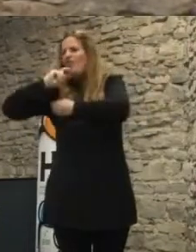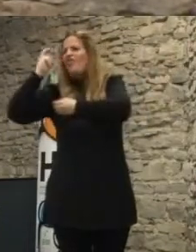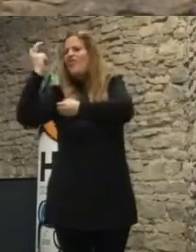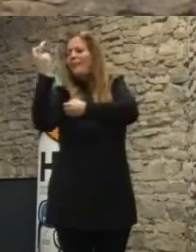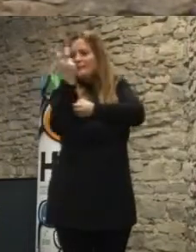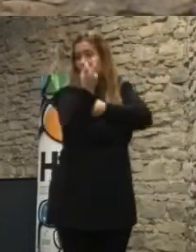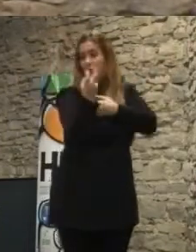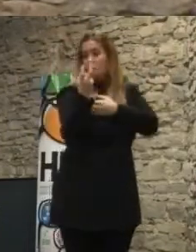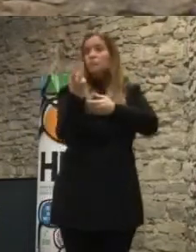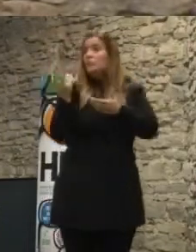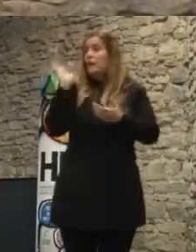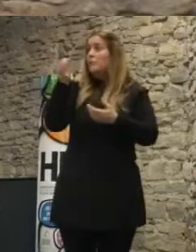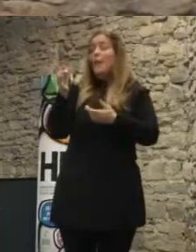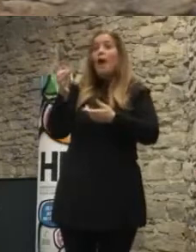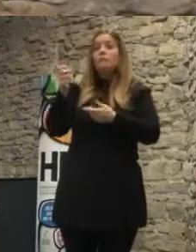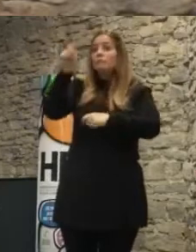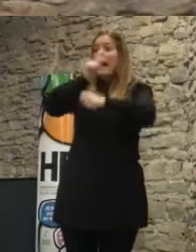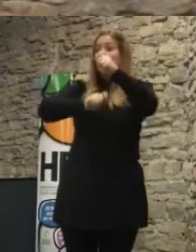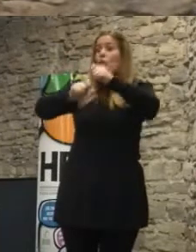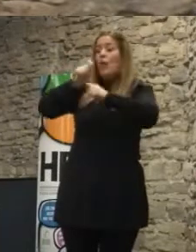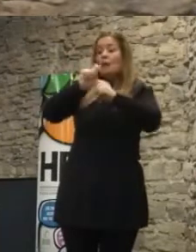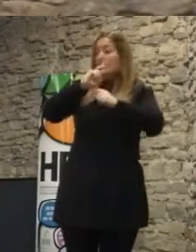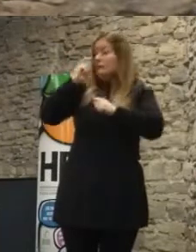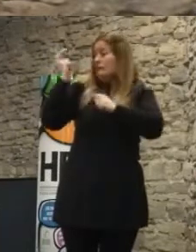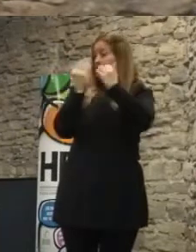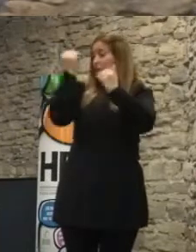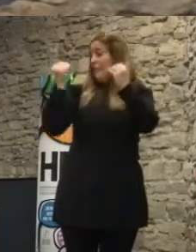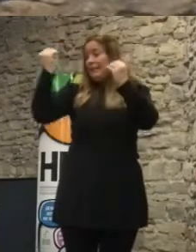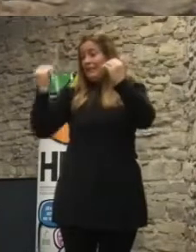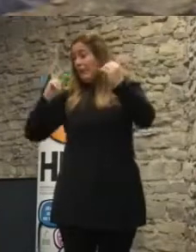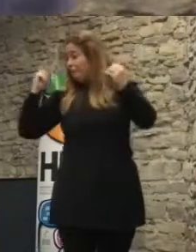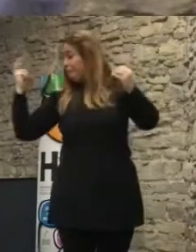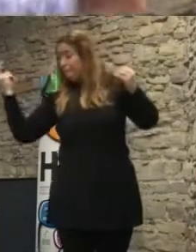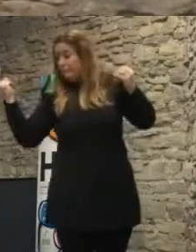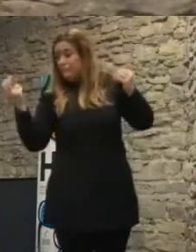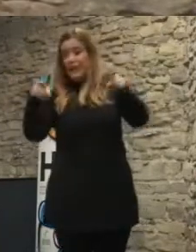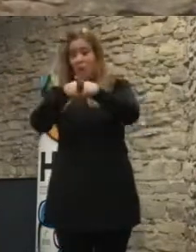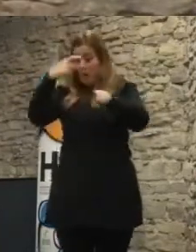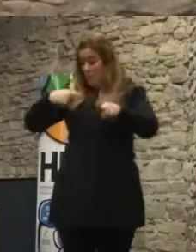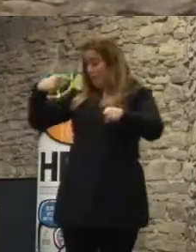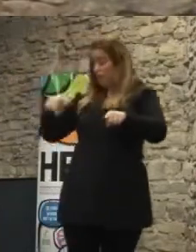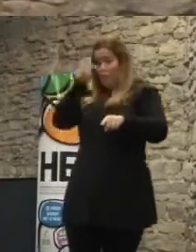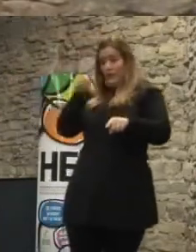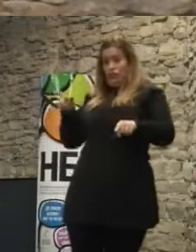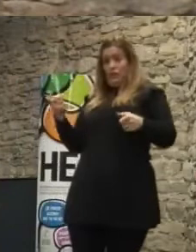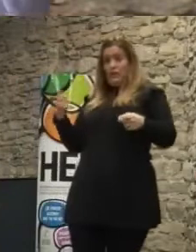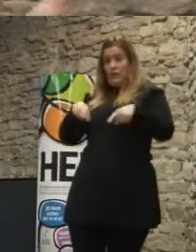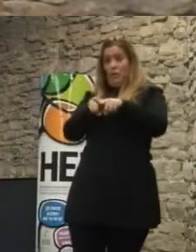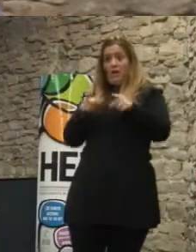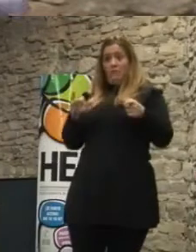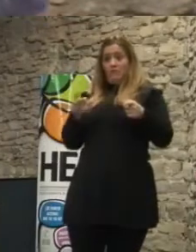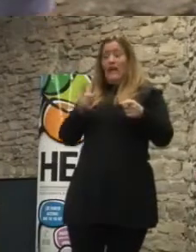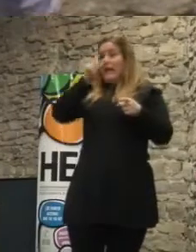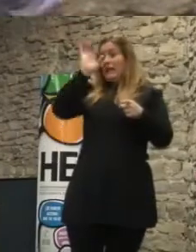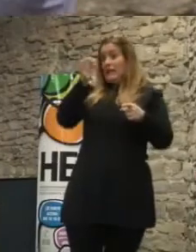plural y muy diverso, ¿no? Tan plurales y tan diversos como somos nosotros, y está tan escalado como lo puedan estar pues, las